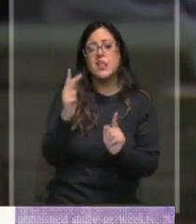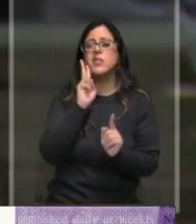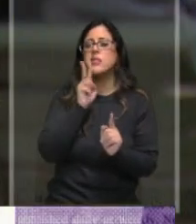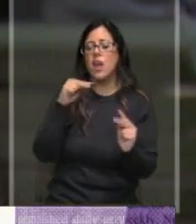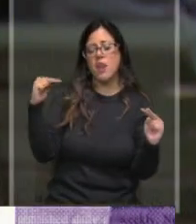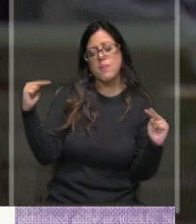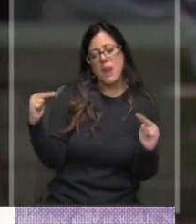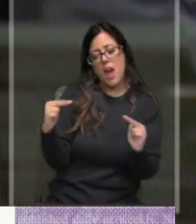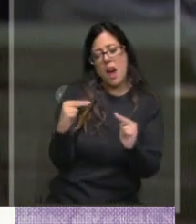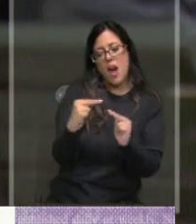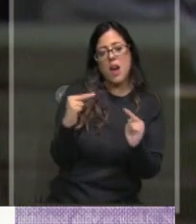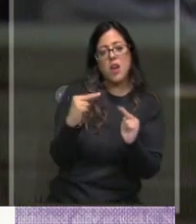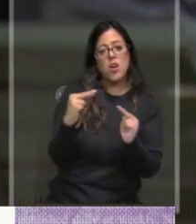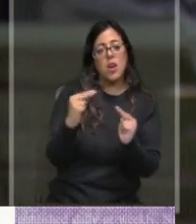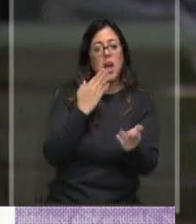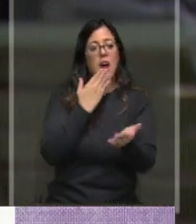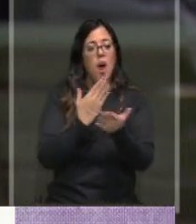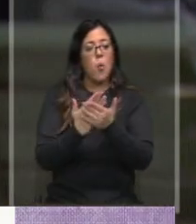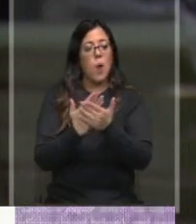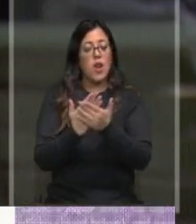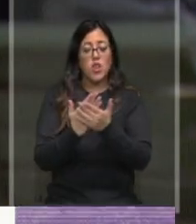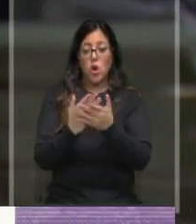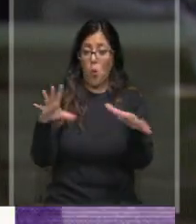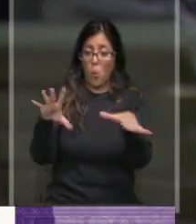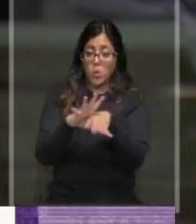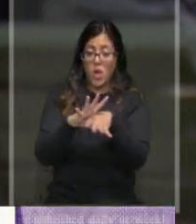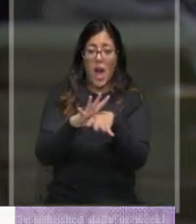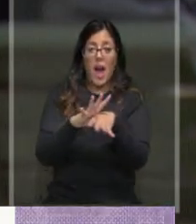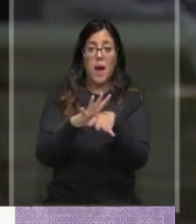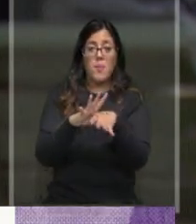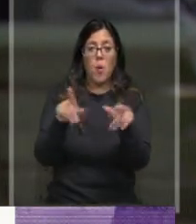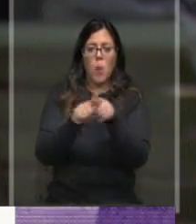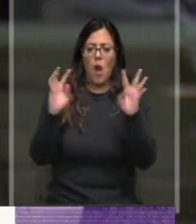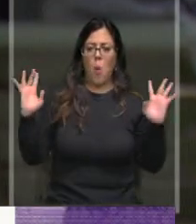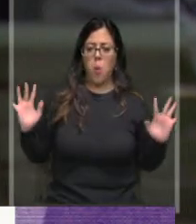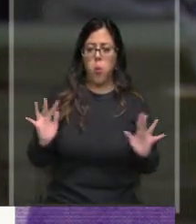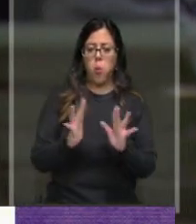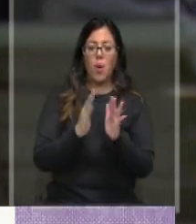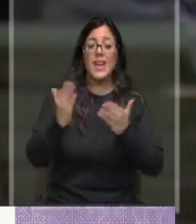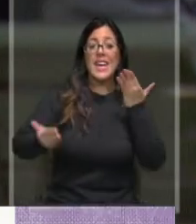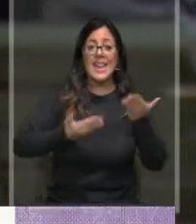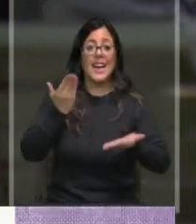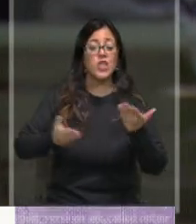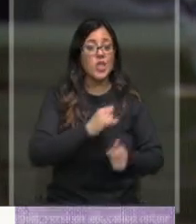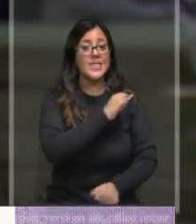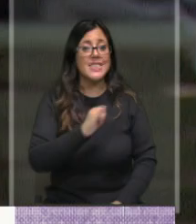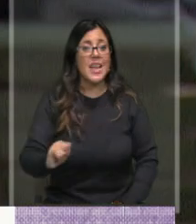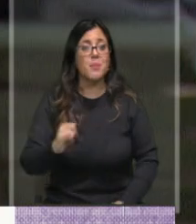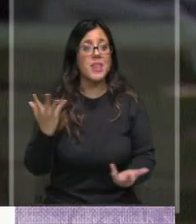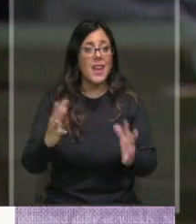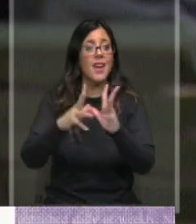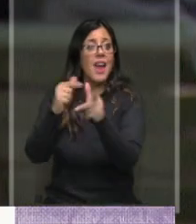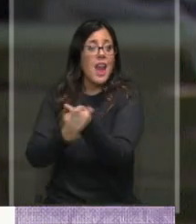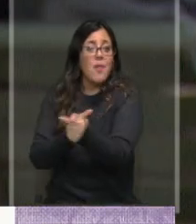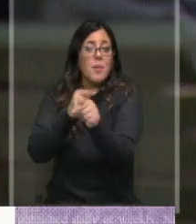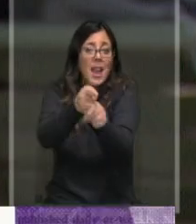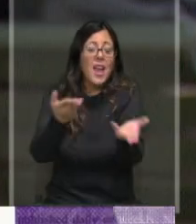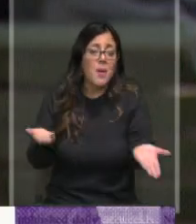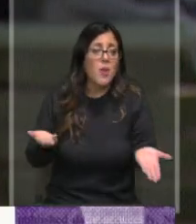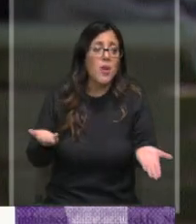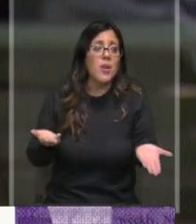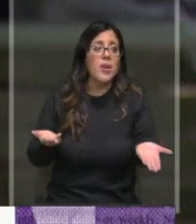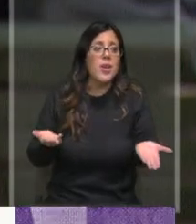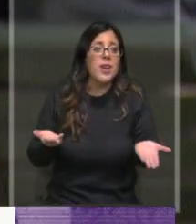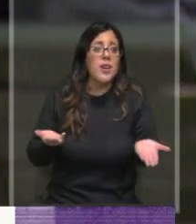Cuando nos juntamos somos bien achiclonados, entonces una de las canciones que siempre tiene que estar es la familia, porque es lo que